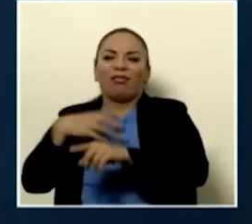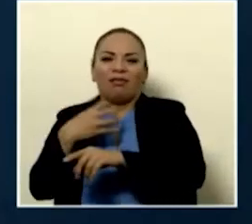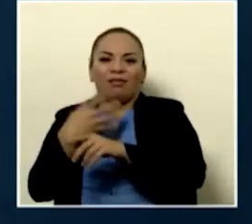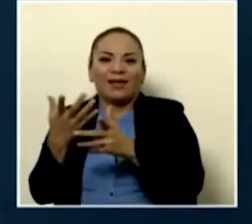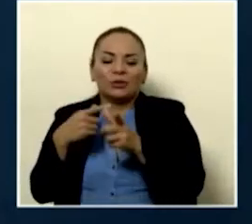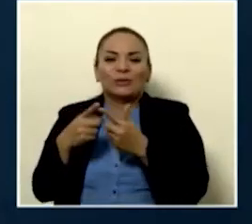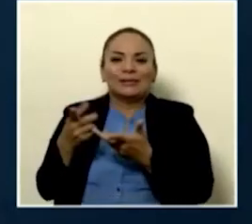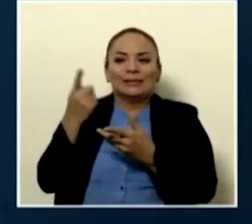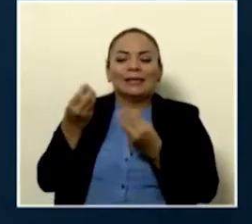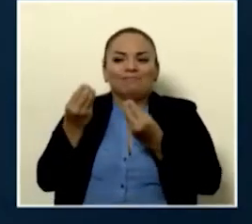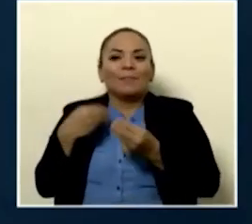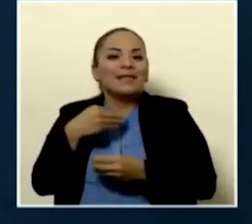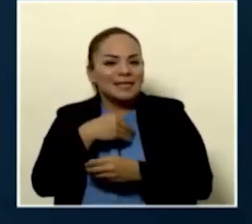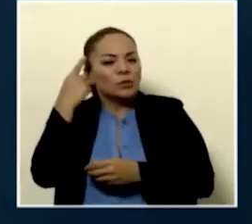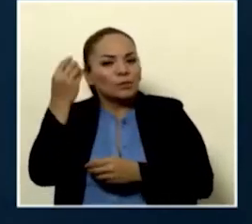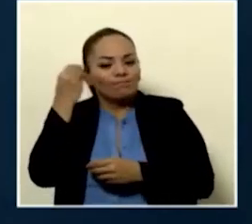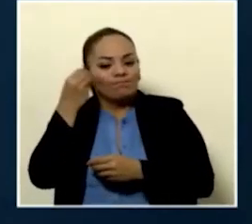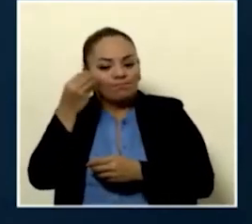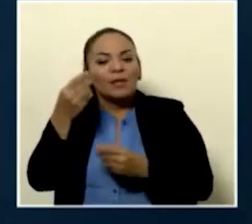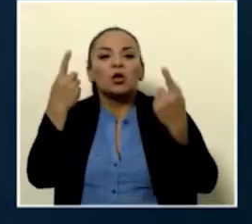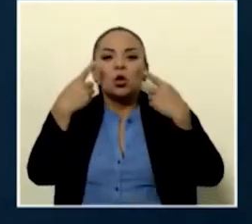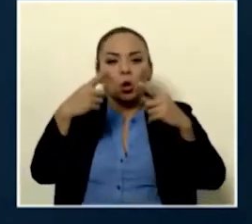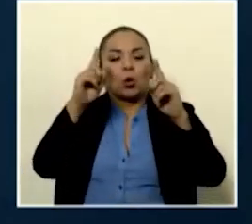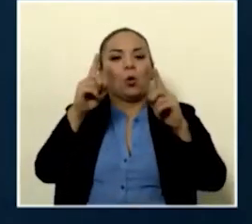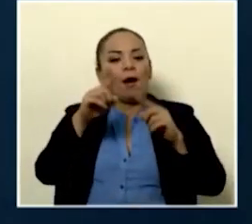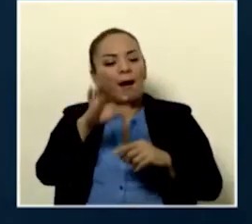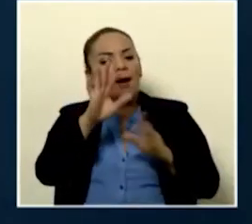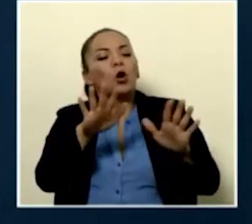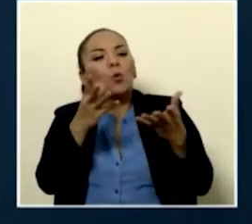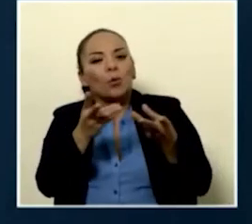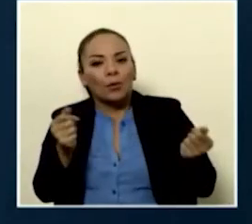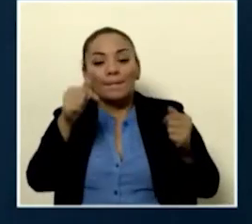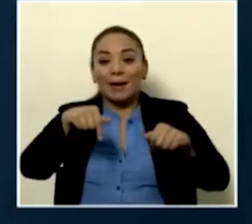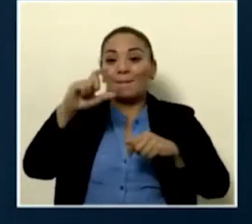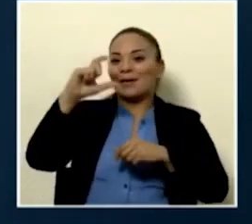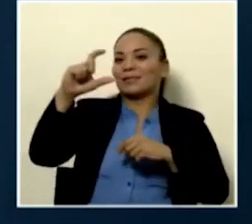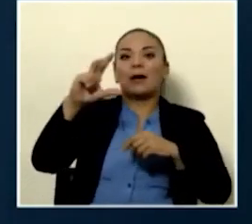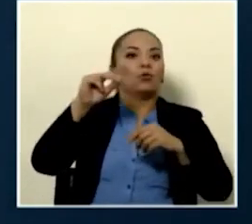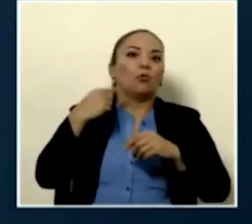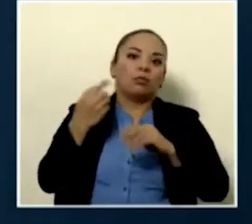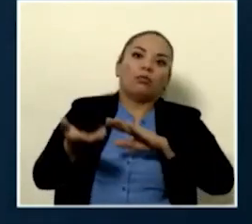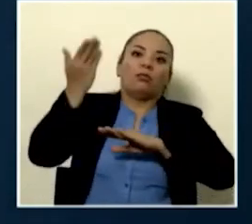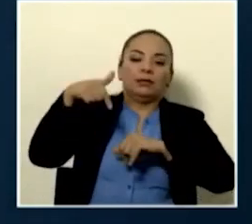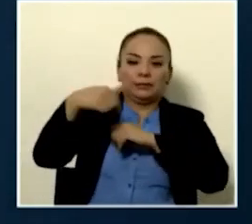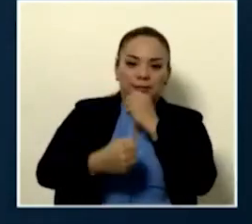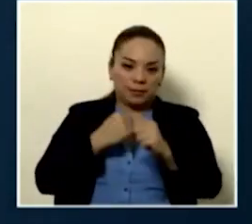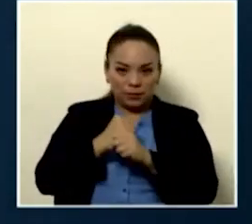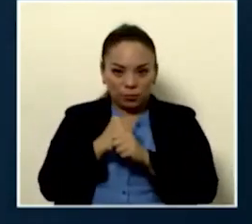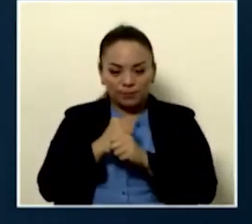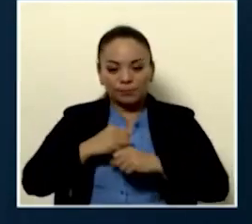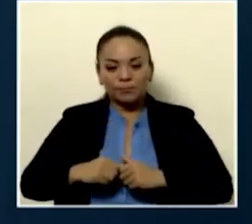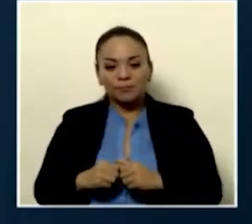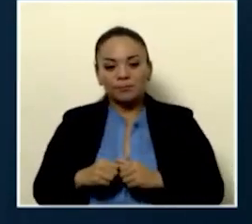una manera para que el precio del marchamo este año no subiera tanto.